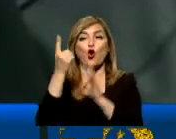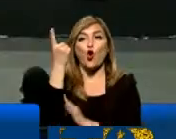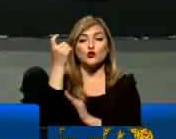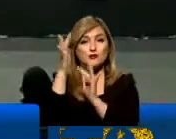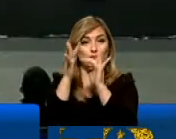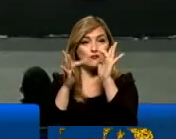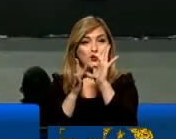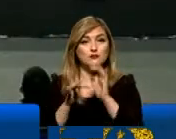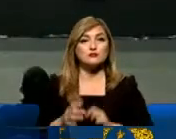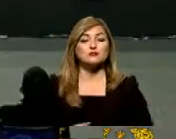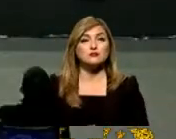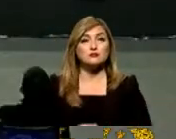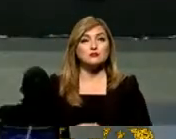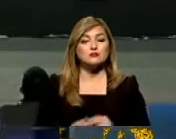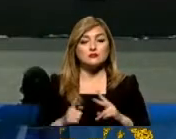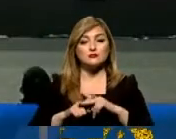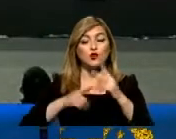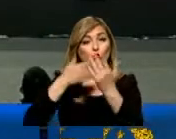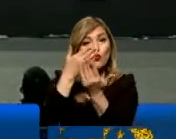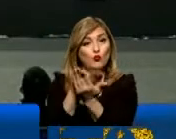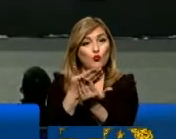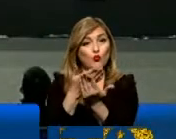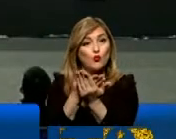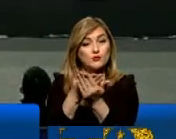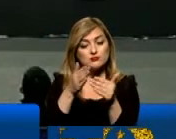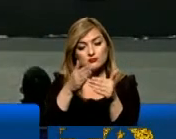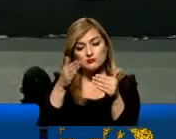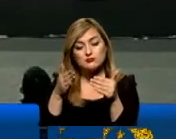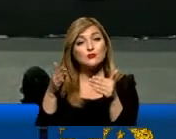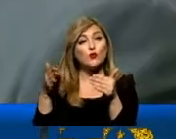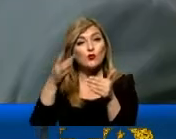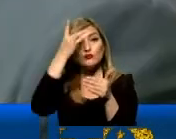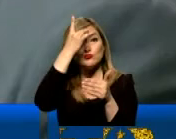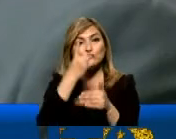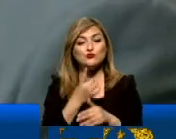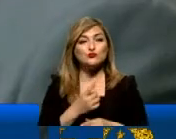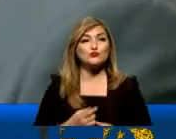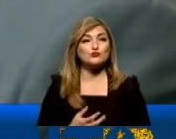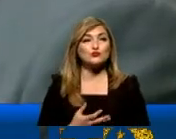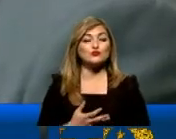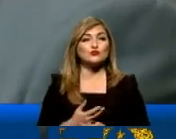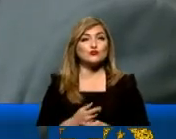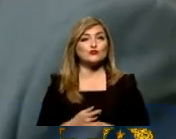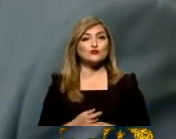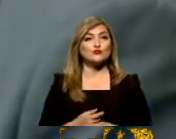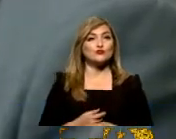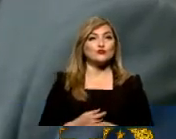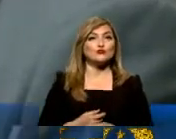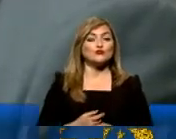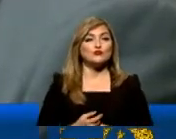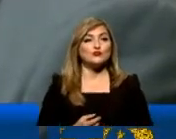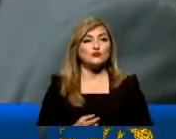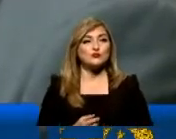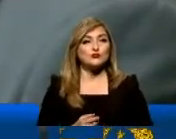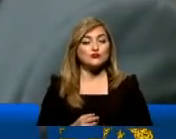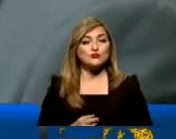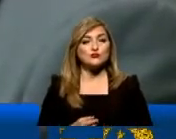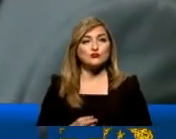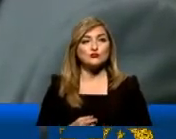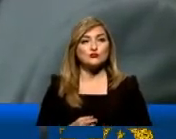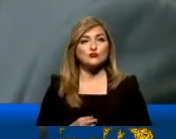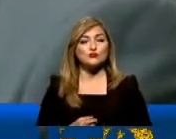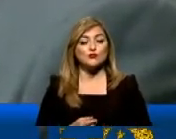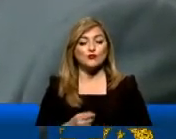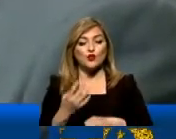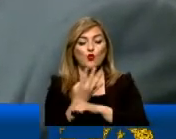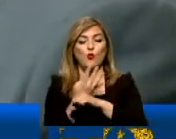abril. Inicialmente en su propuesta, la ampliación estaba definida. Ampliar en 4 horas el horario de votación durante el día 7 de